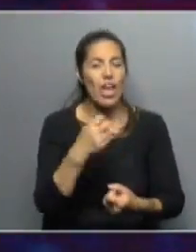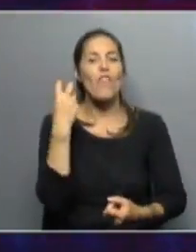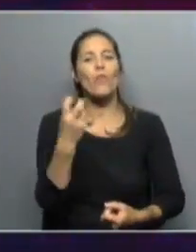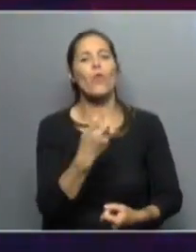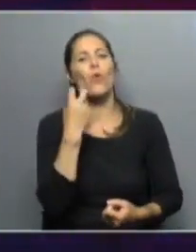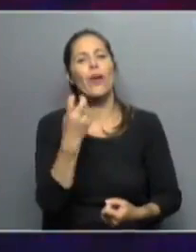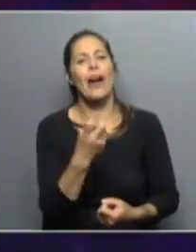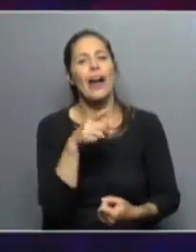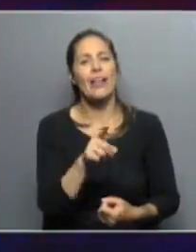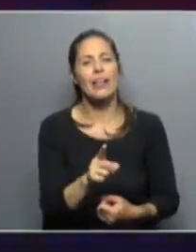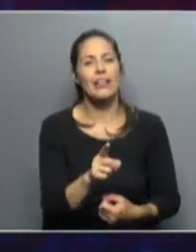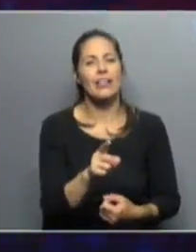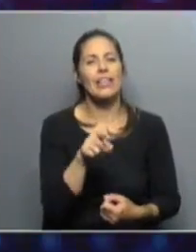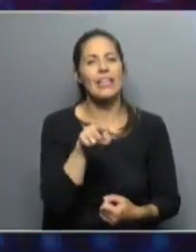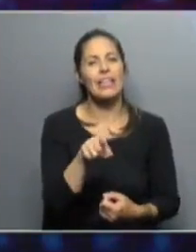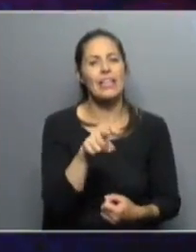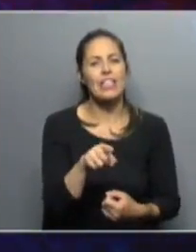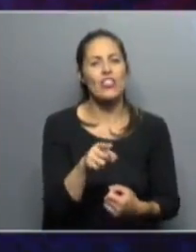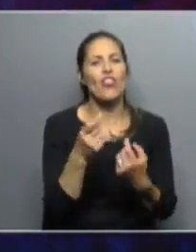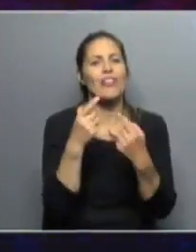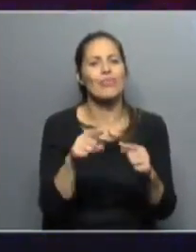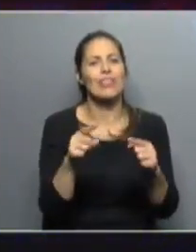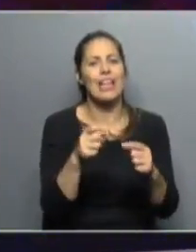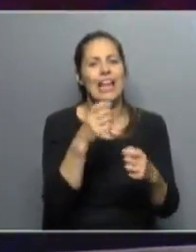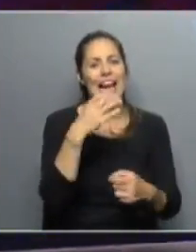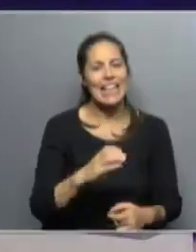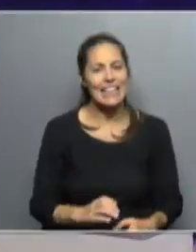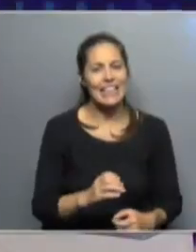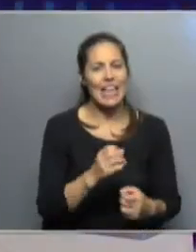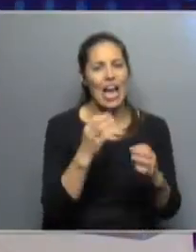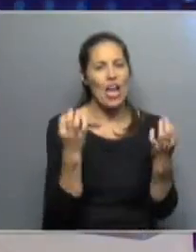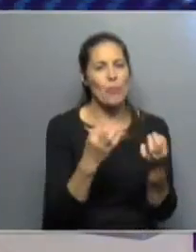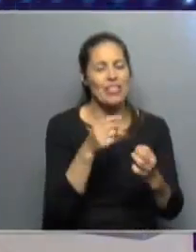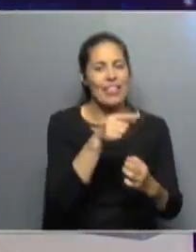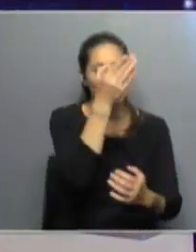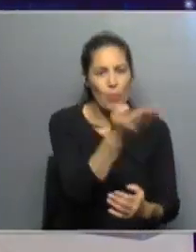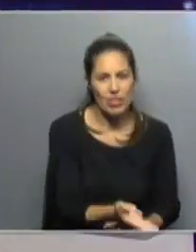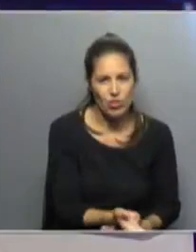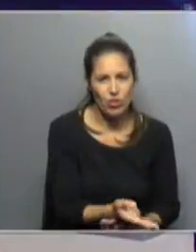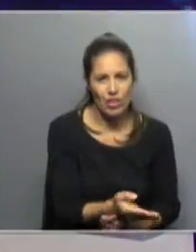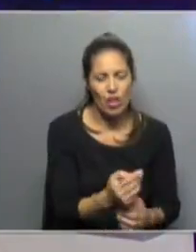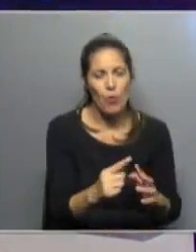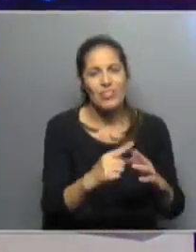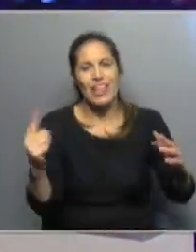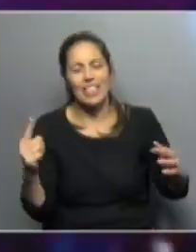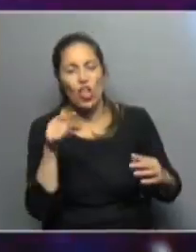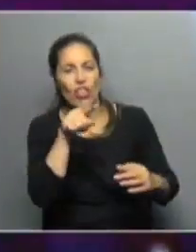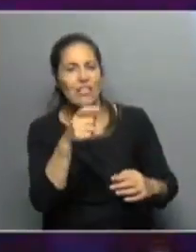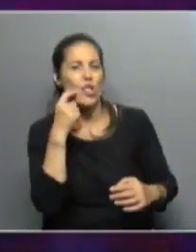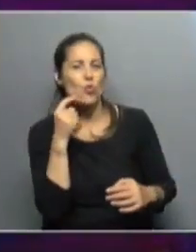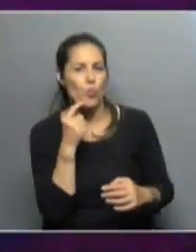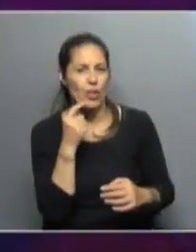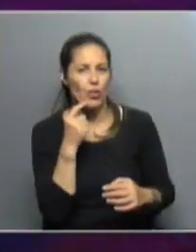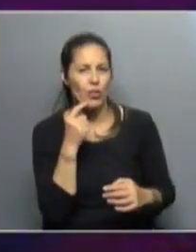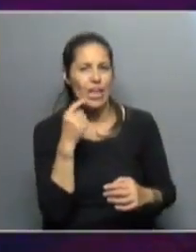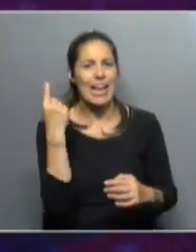buscar aquello que distingue a esa persona, ¿no? Salirnos de ese número, de los 197.